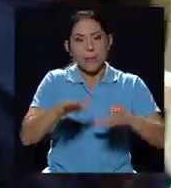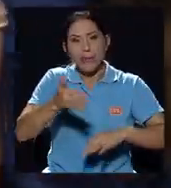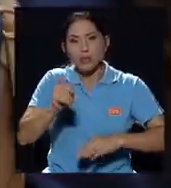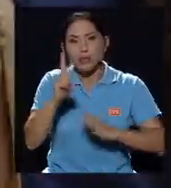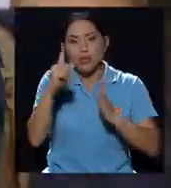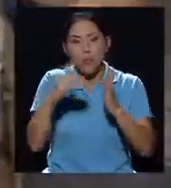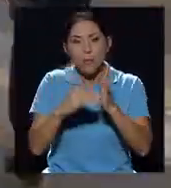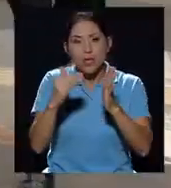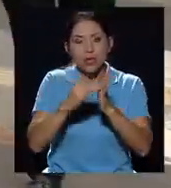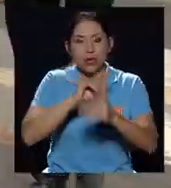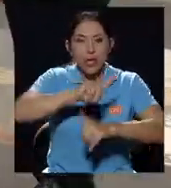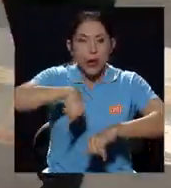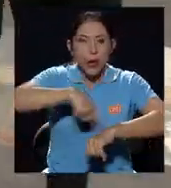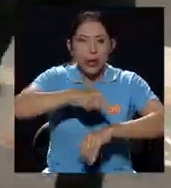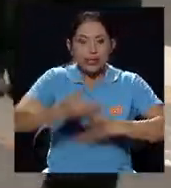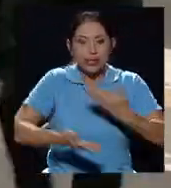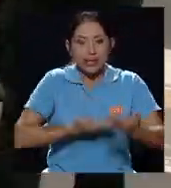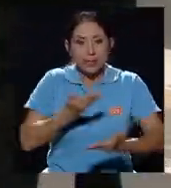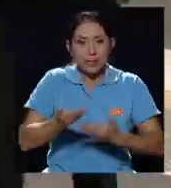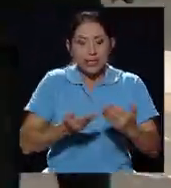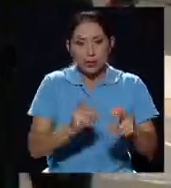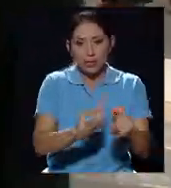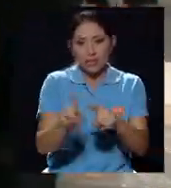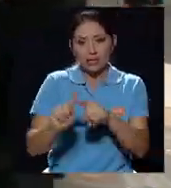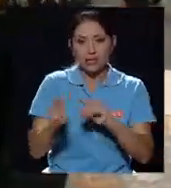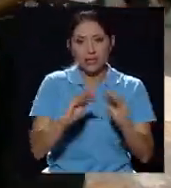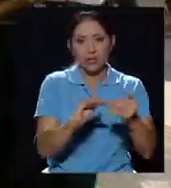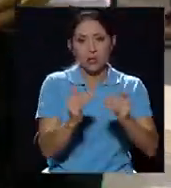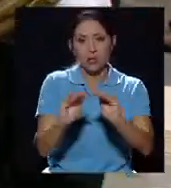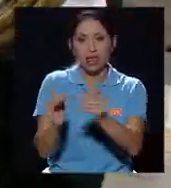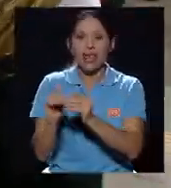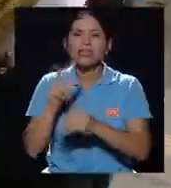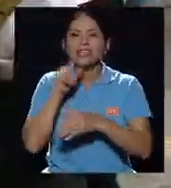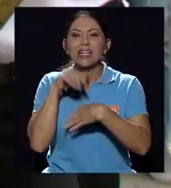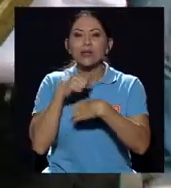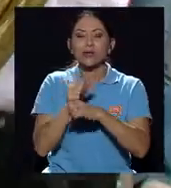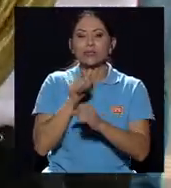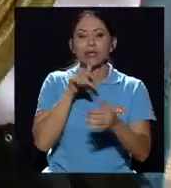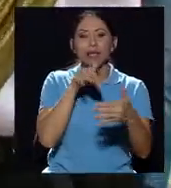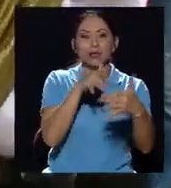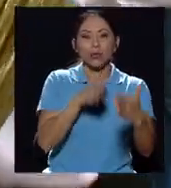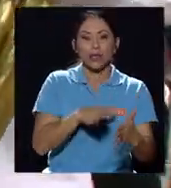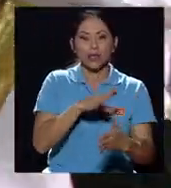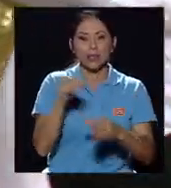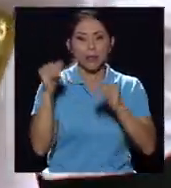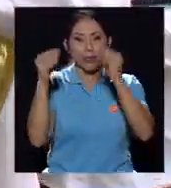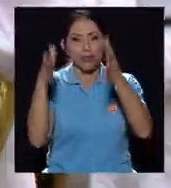de horas de servicio en las comunidades por parte de los estudiantes y profesores.